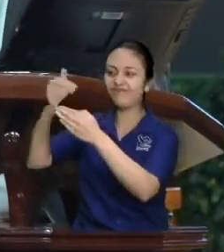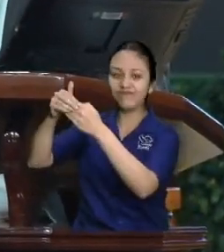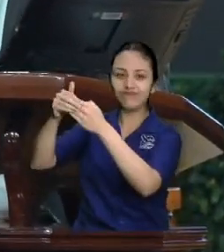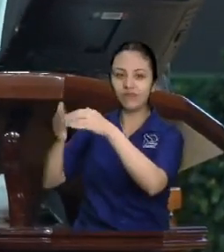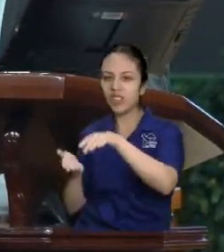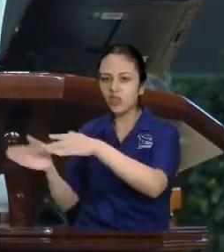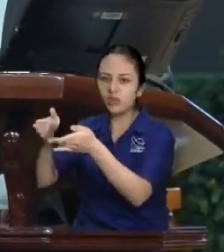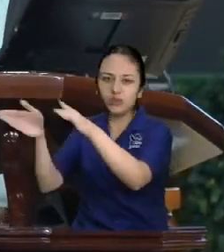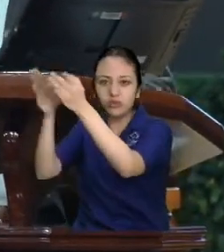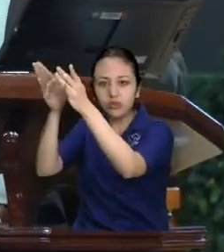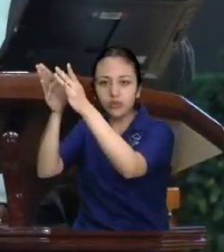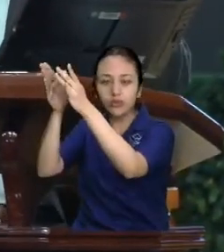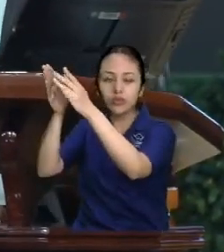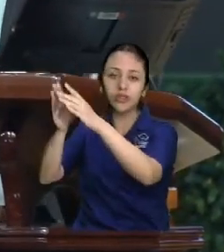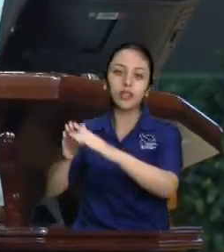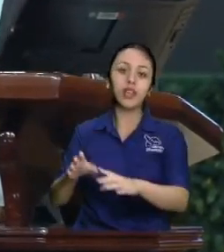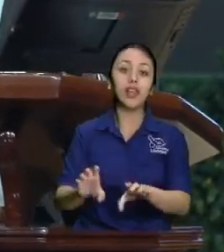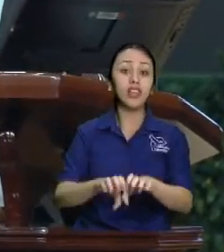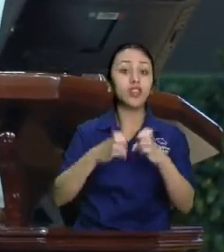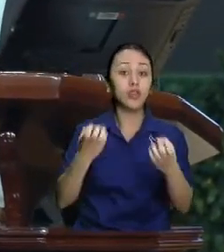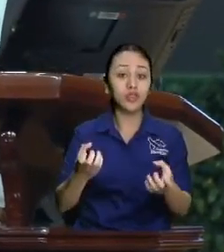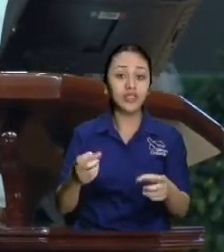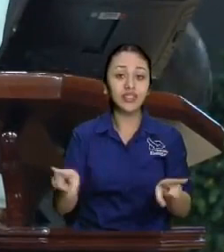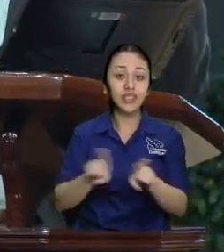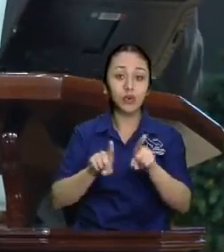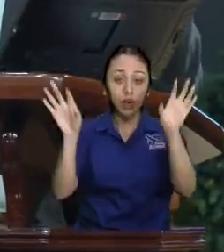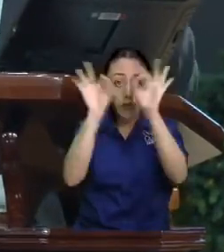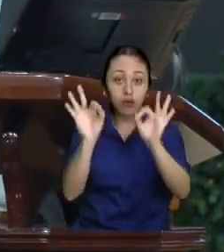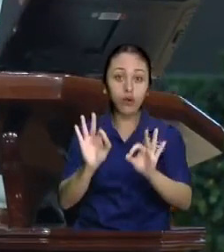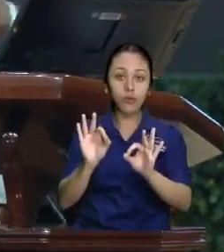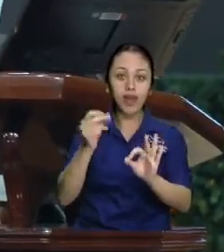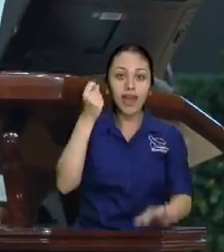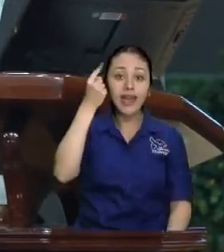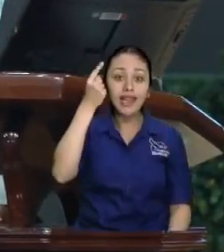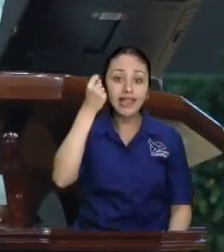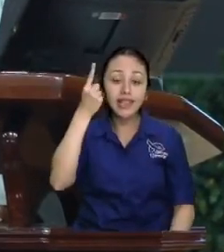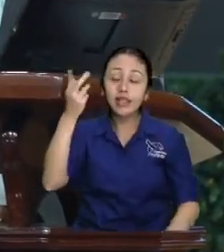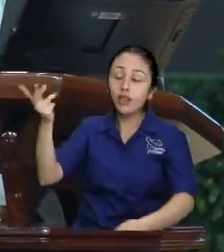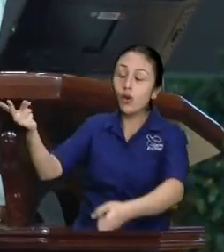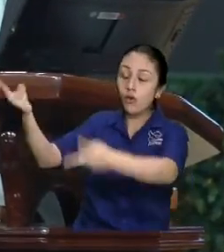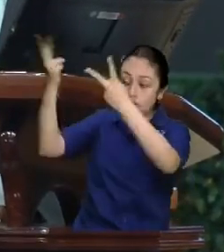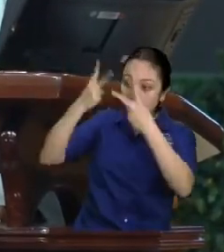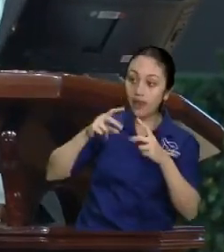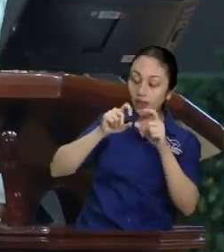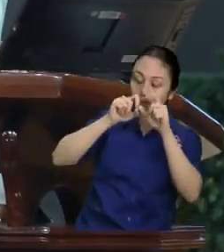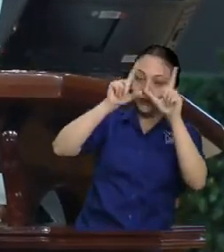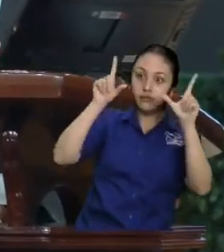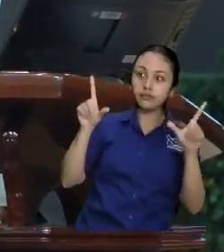torcido. Entonces el entendimiento llega y enderezamos la plana.